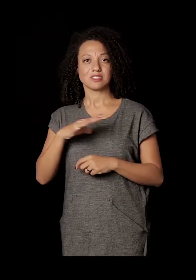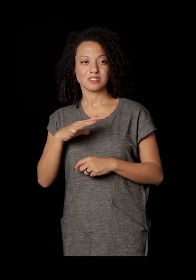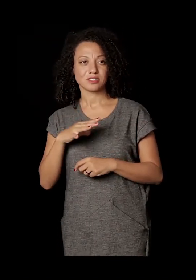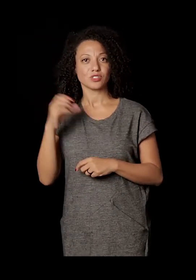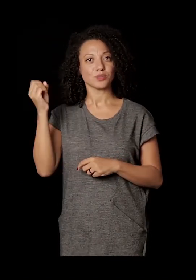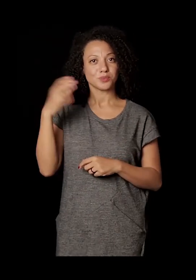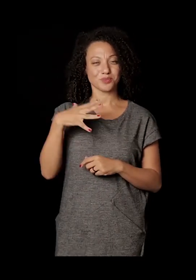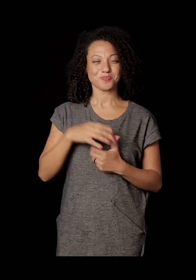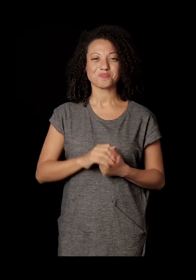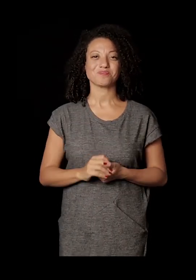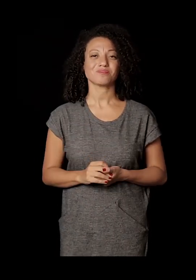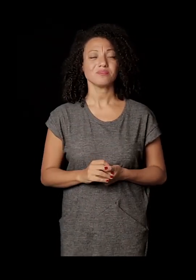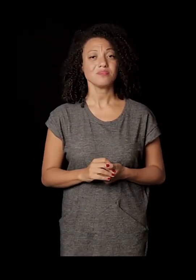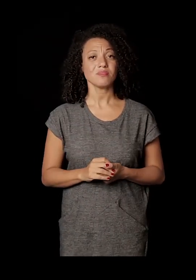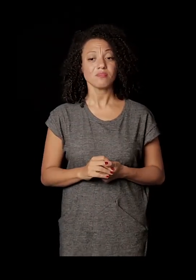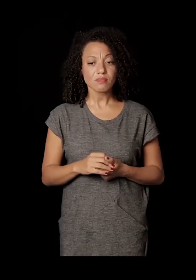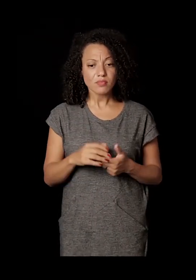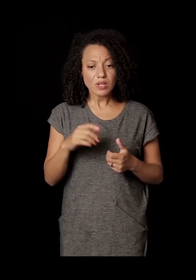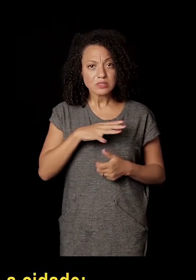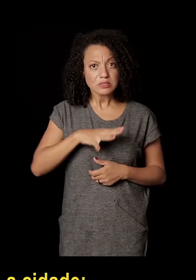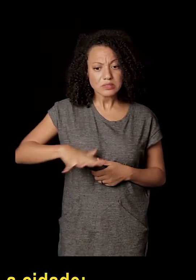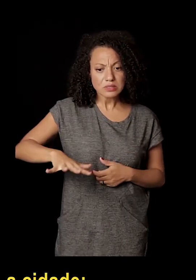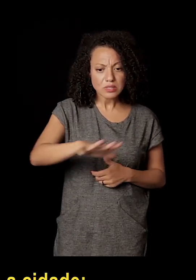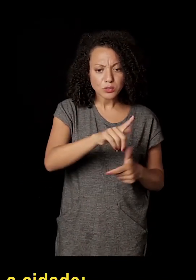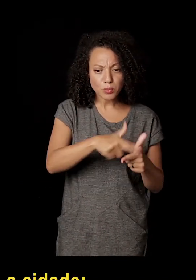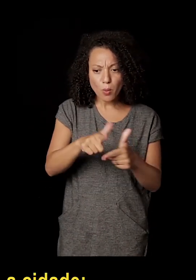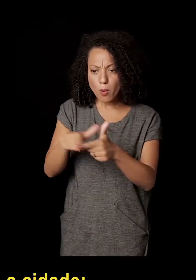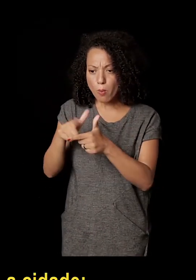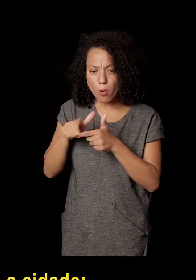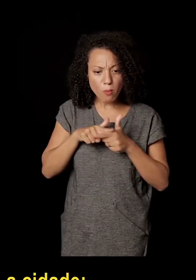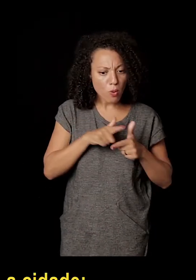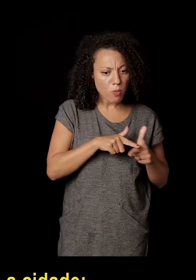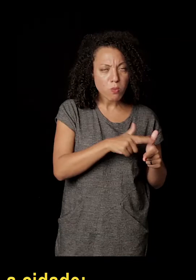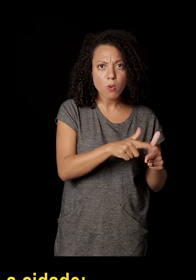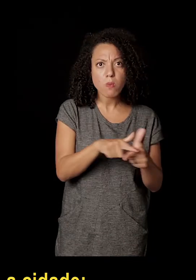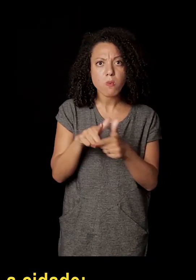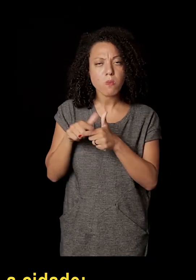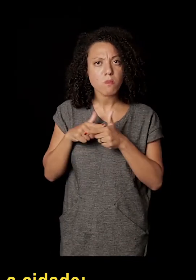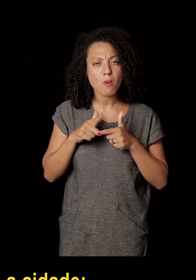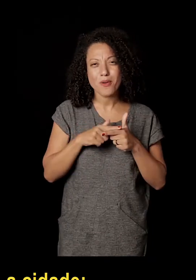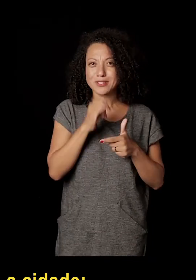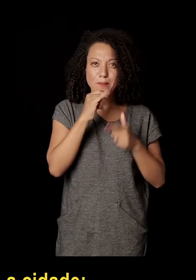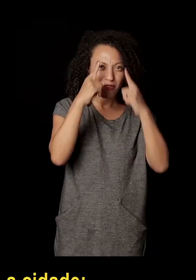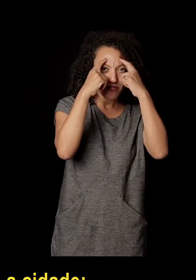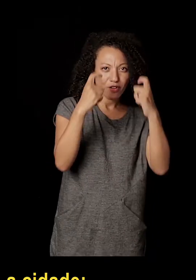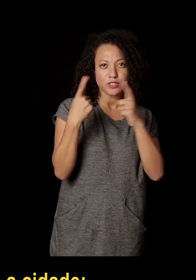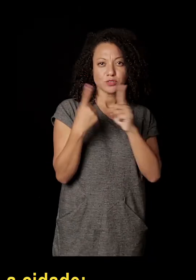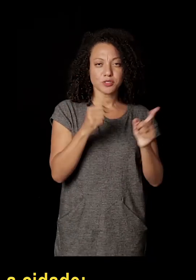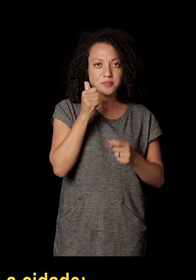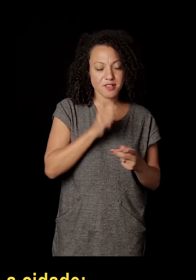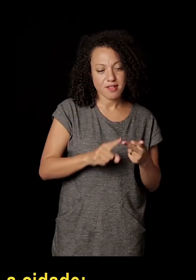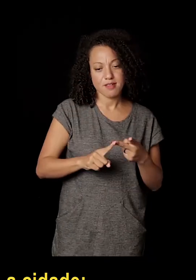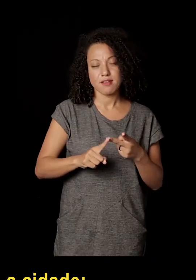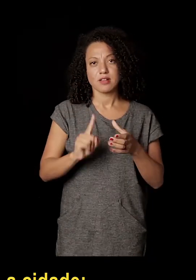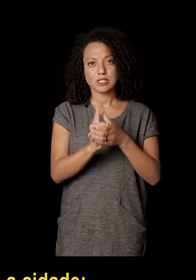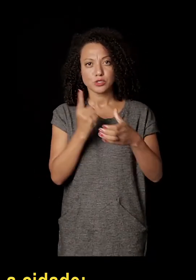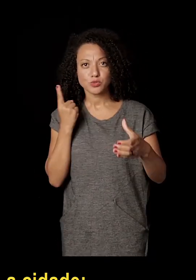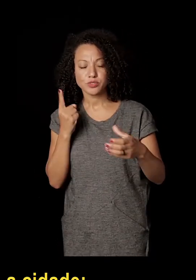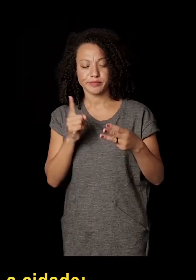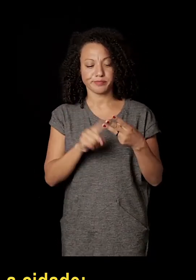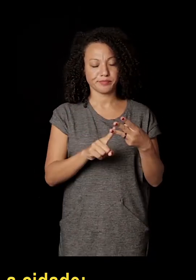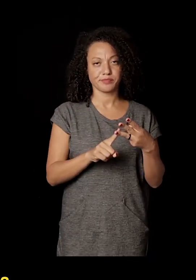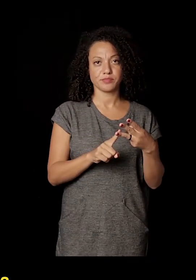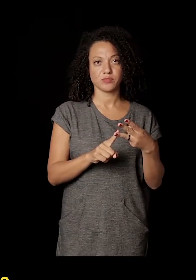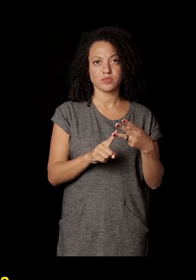bueno, tenemos que agarrar los temas de la ciudad, las cosas que son urgentes para la ciudad, la violencia en contra de la mujer, la